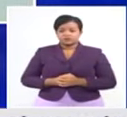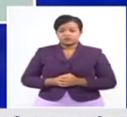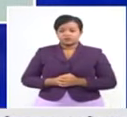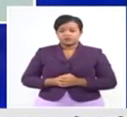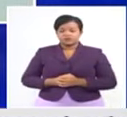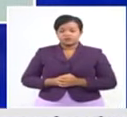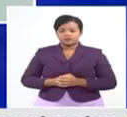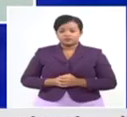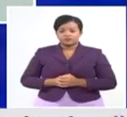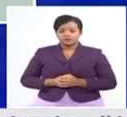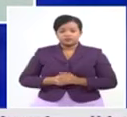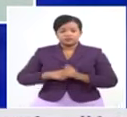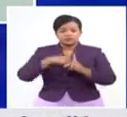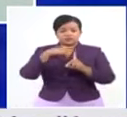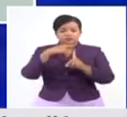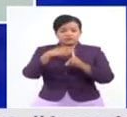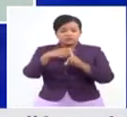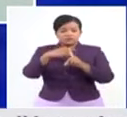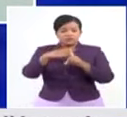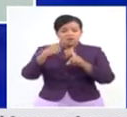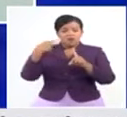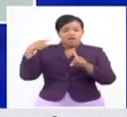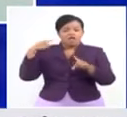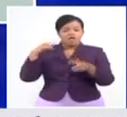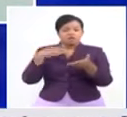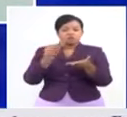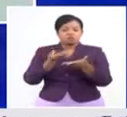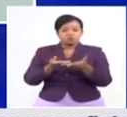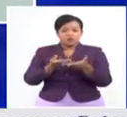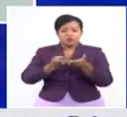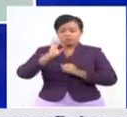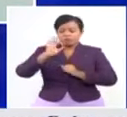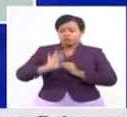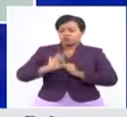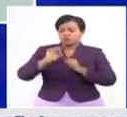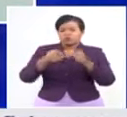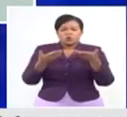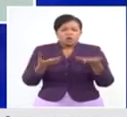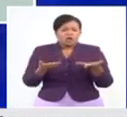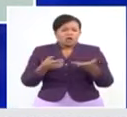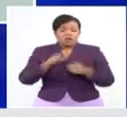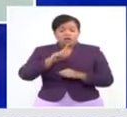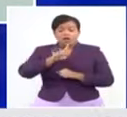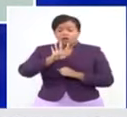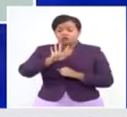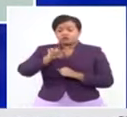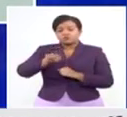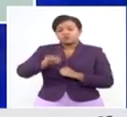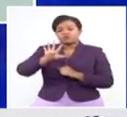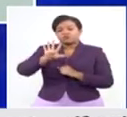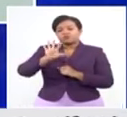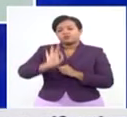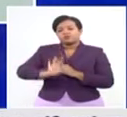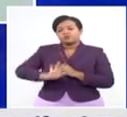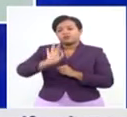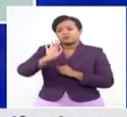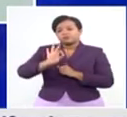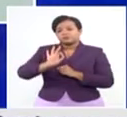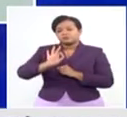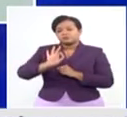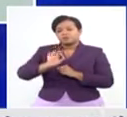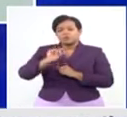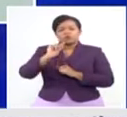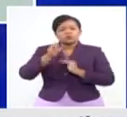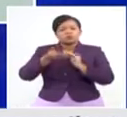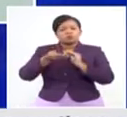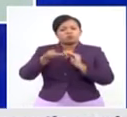de las muestras analizadas de un 14,5%, discretamente superior al día de